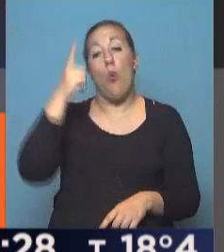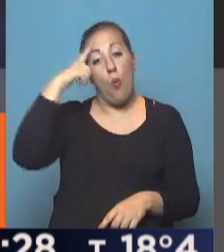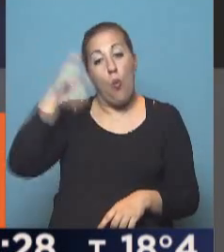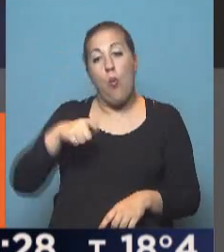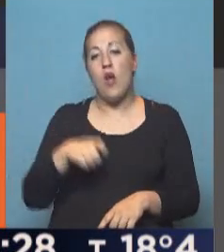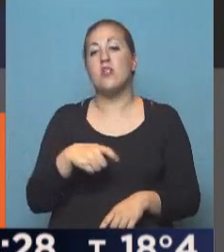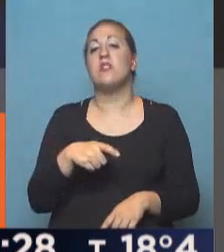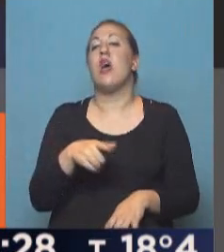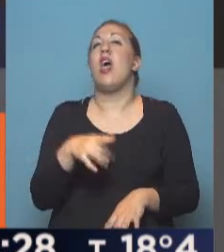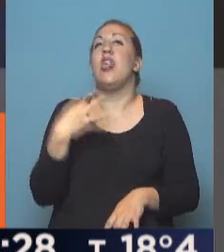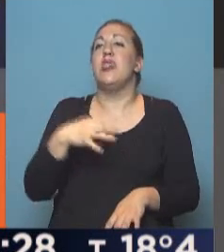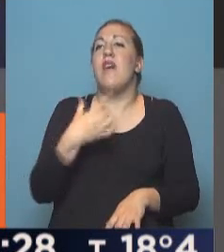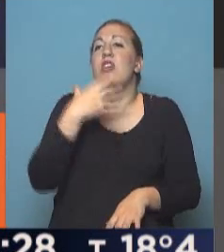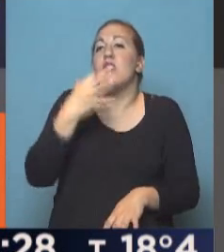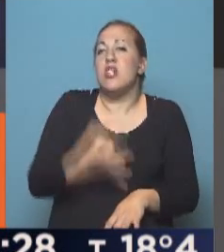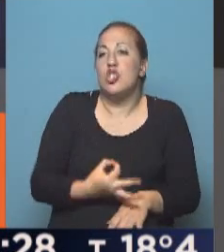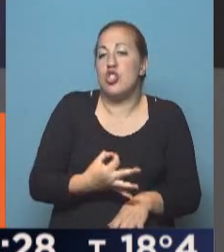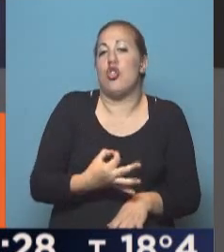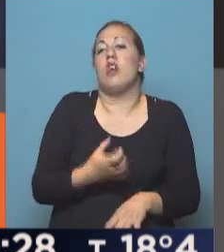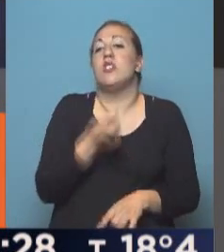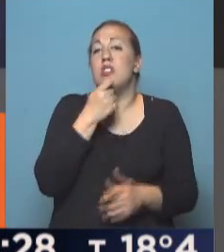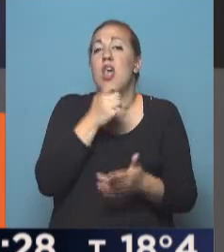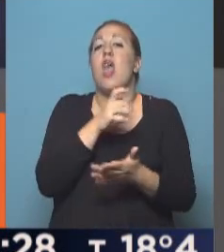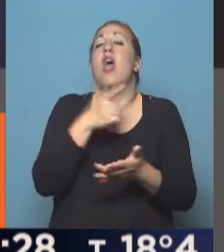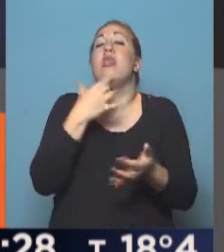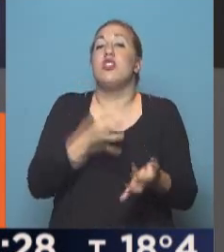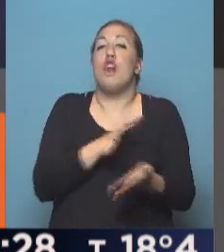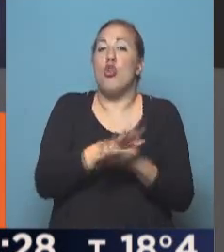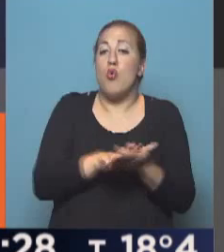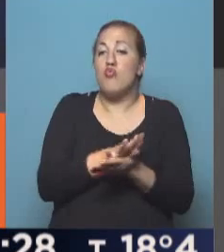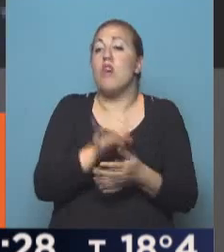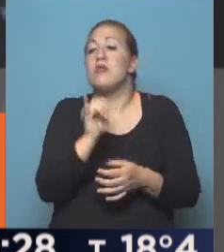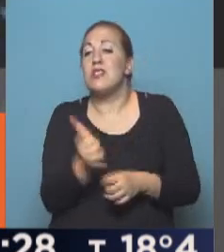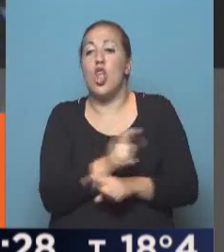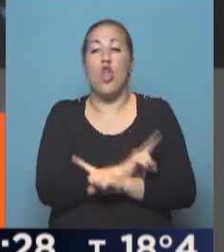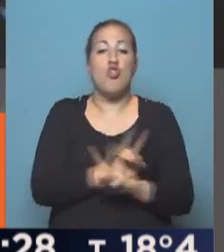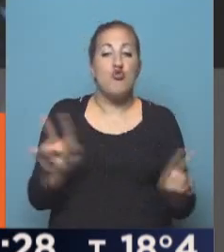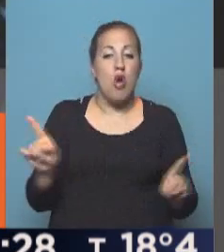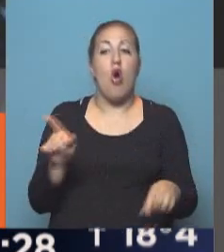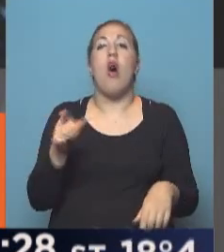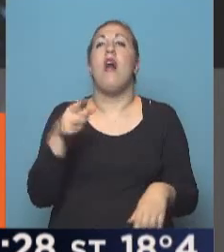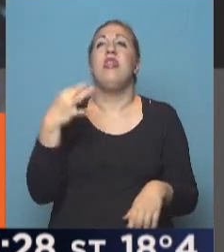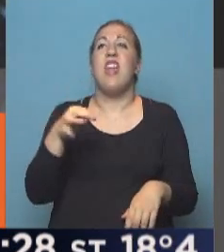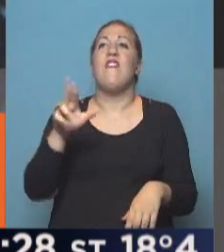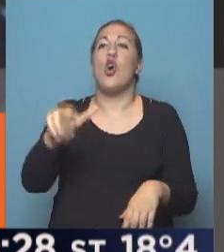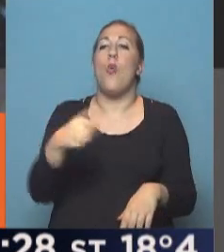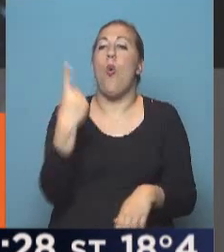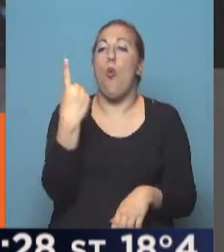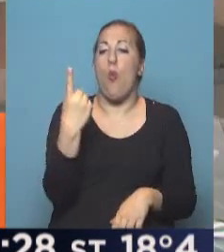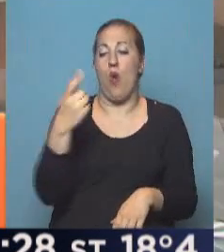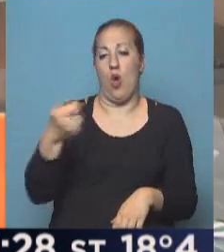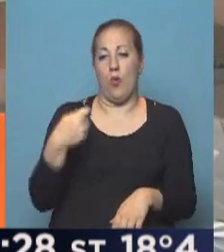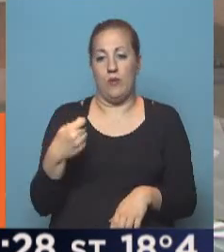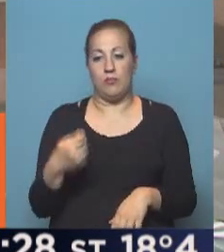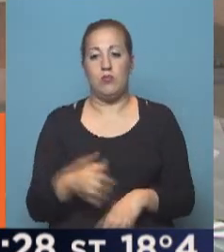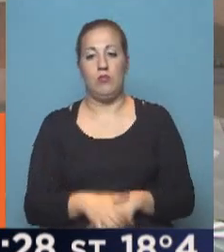instancia debe resolver sí decisión nuestra es correcta o no en cuanto a que ella solo debe percibir una asignación también judicial